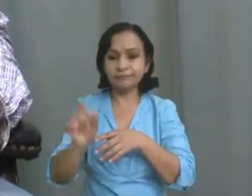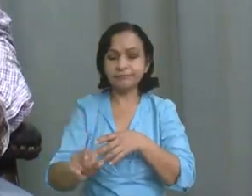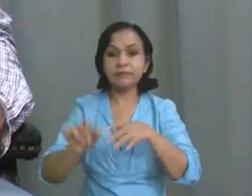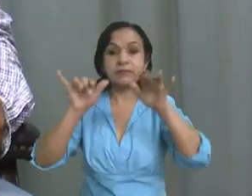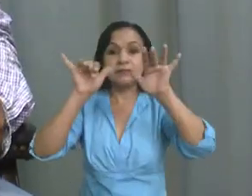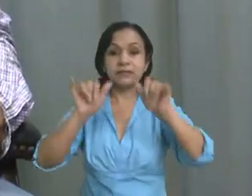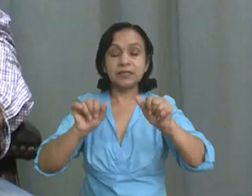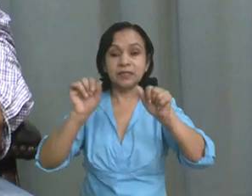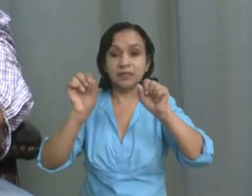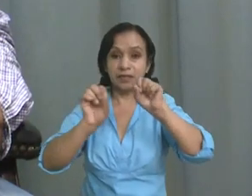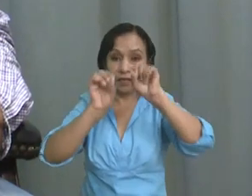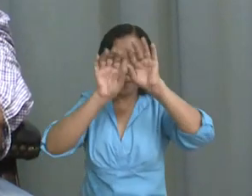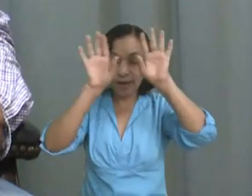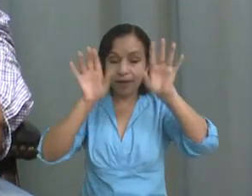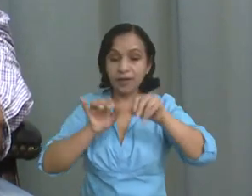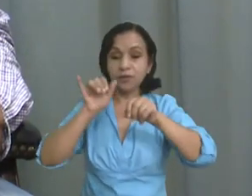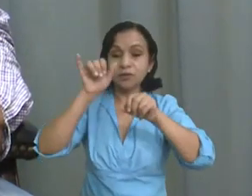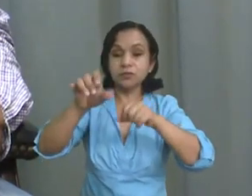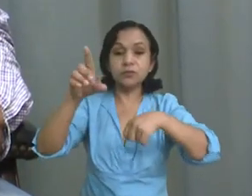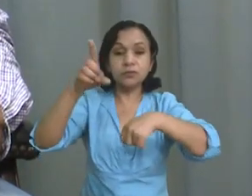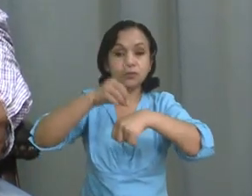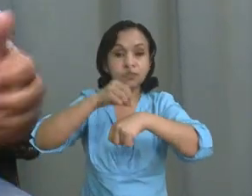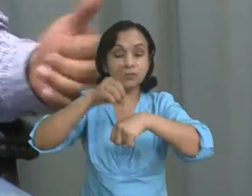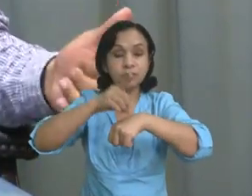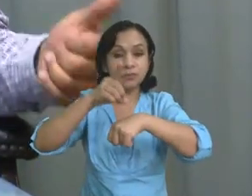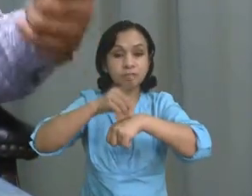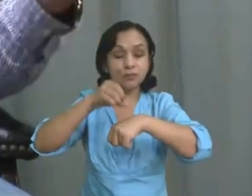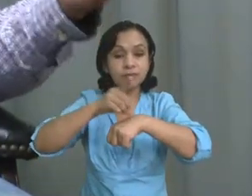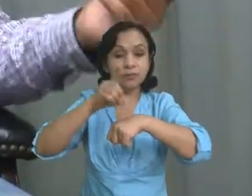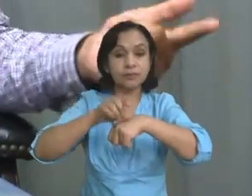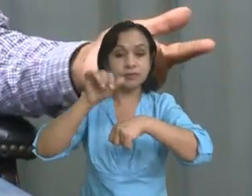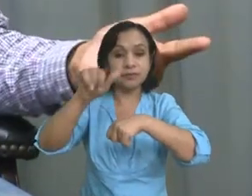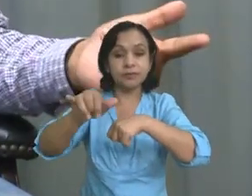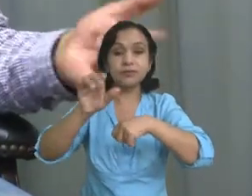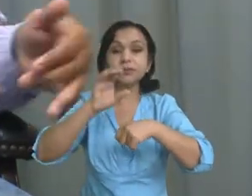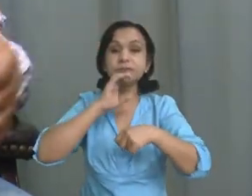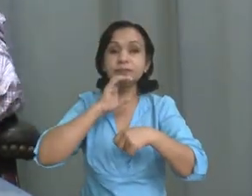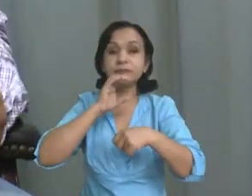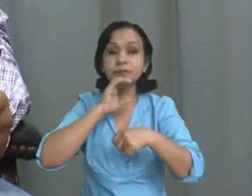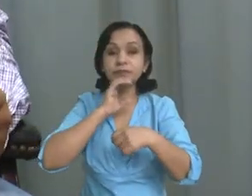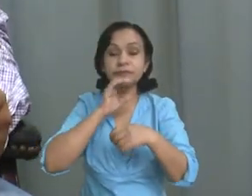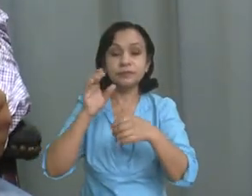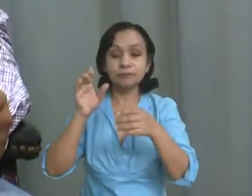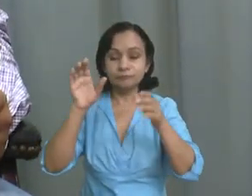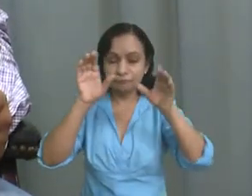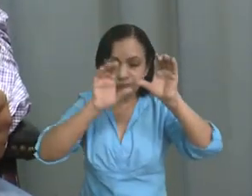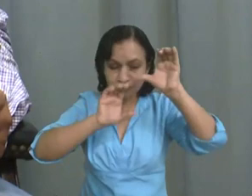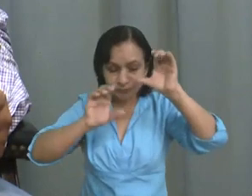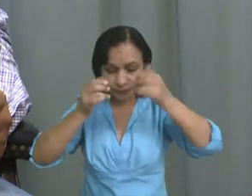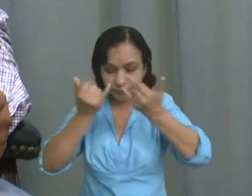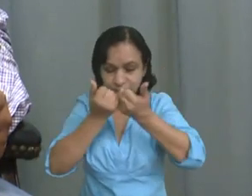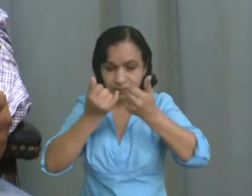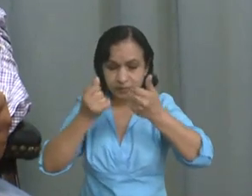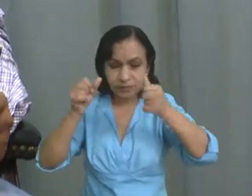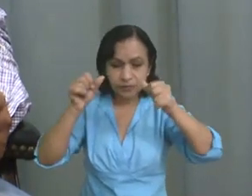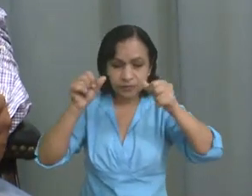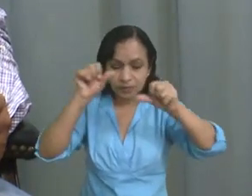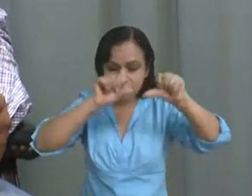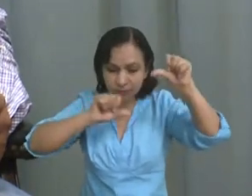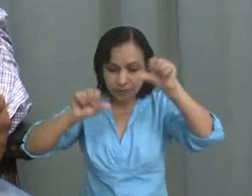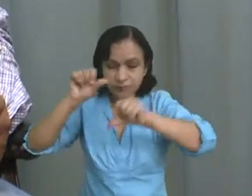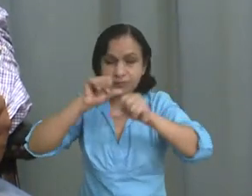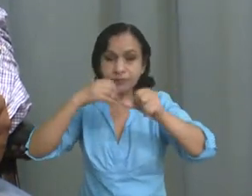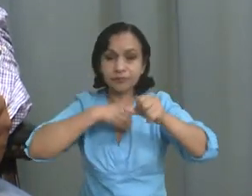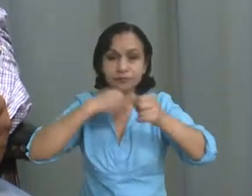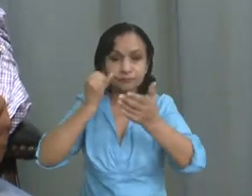que ya están trasladándose precisamente las brigadas de médicos, de científicos cubanos. ¿Cómo entendemos esa